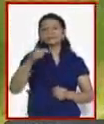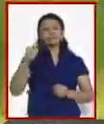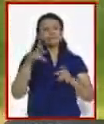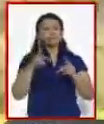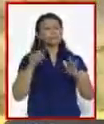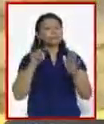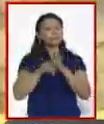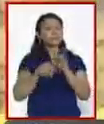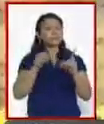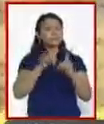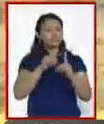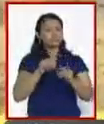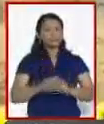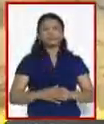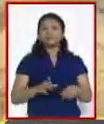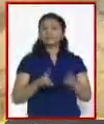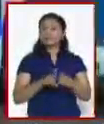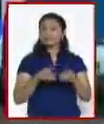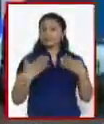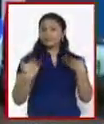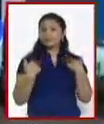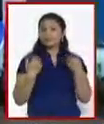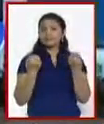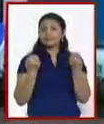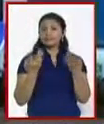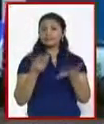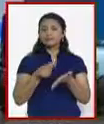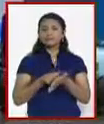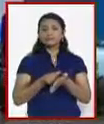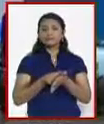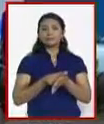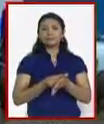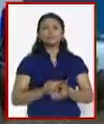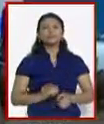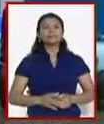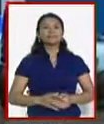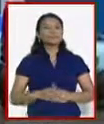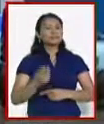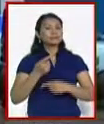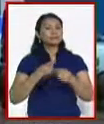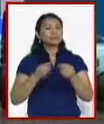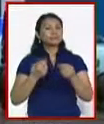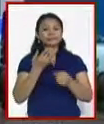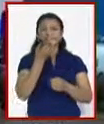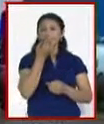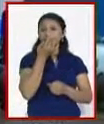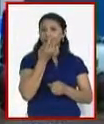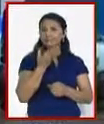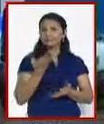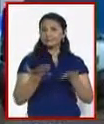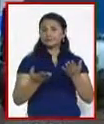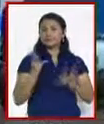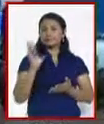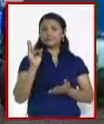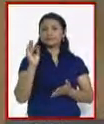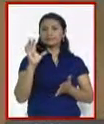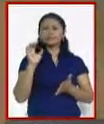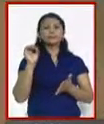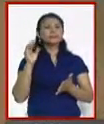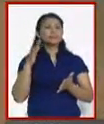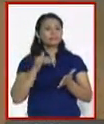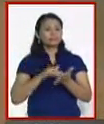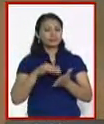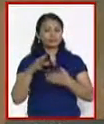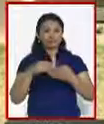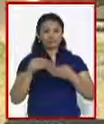que victimen a esta persona. Se tiene la cantidad del monto de la deuda por una transacción de droga que ascendería a $70,000.